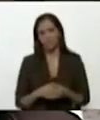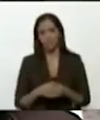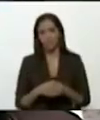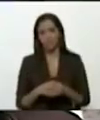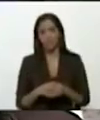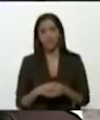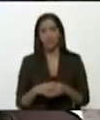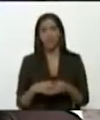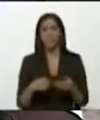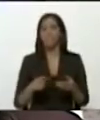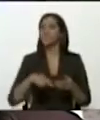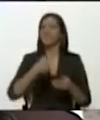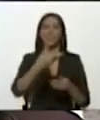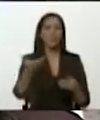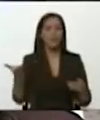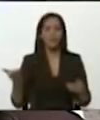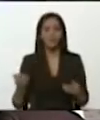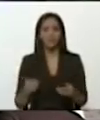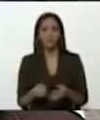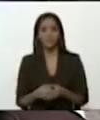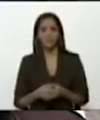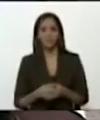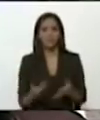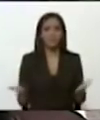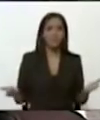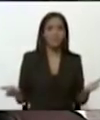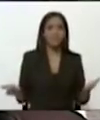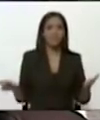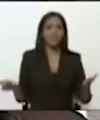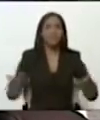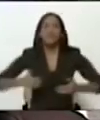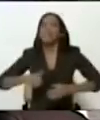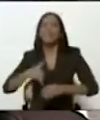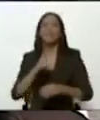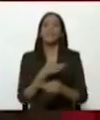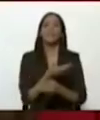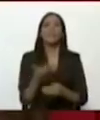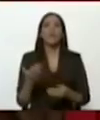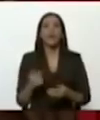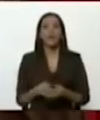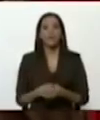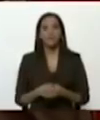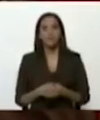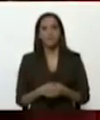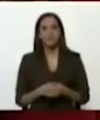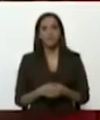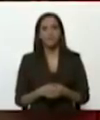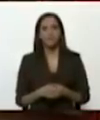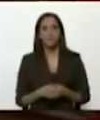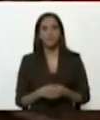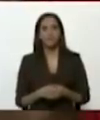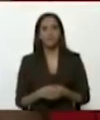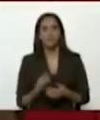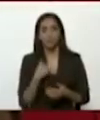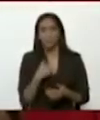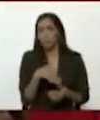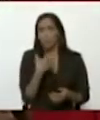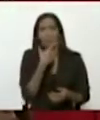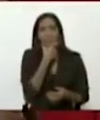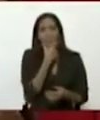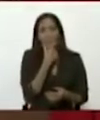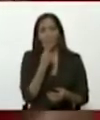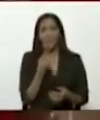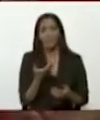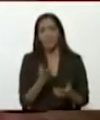qué quedaba para los demás? ¿Ah? ¿Qué quedaba para los demás? Y en desesperación, porque yo pude fácilmente haber grabado